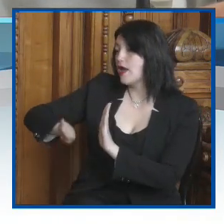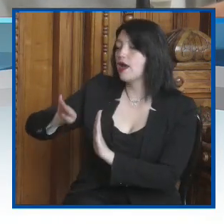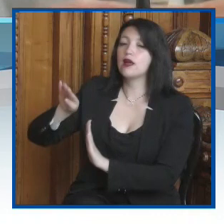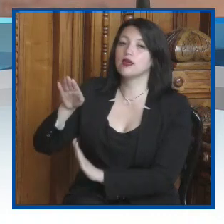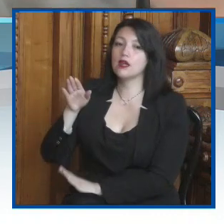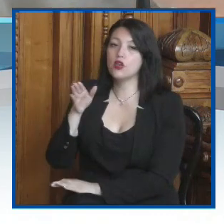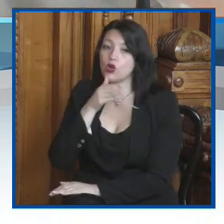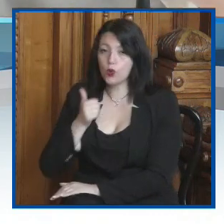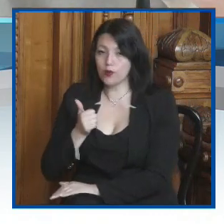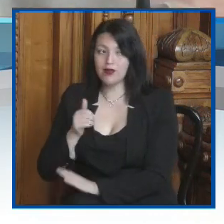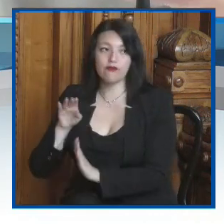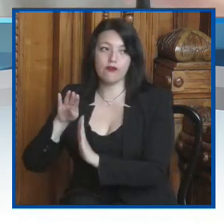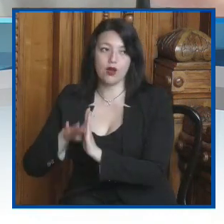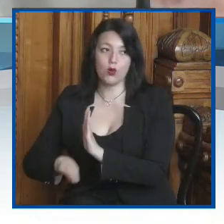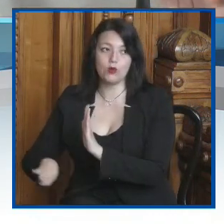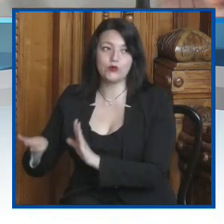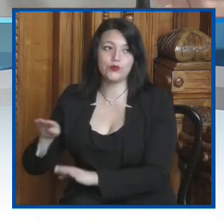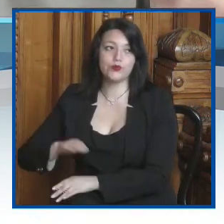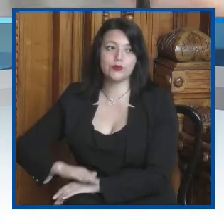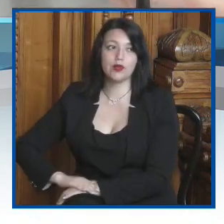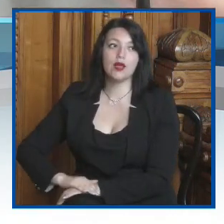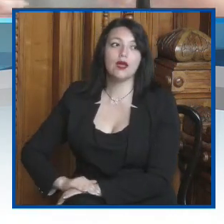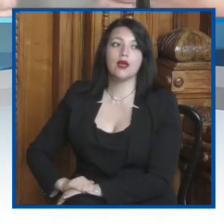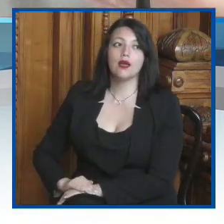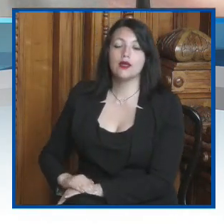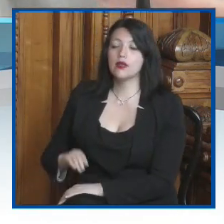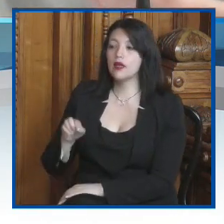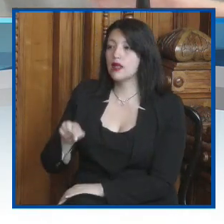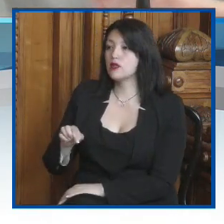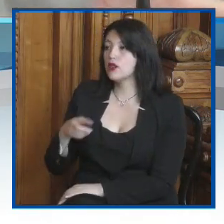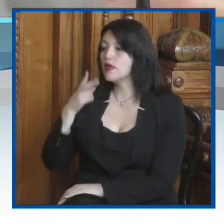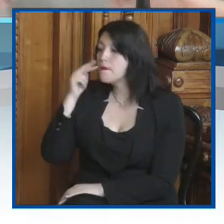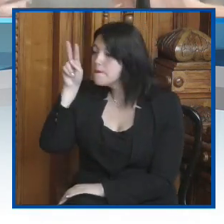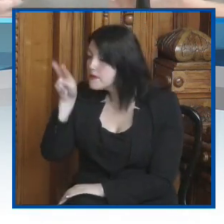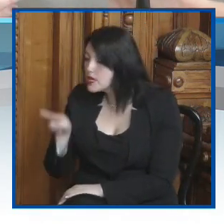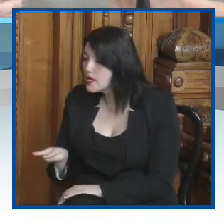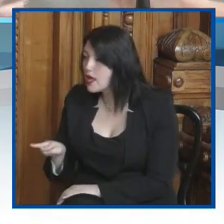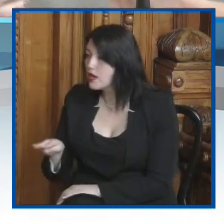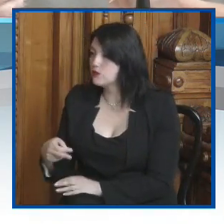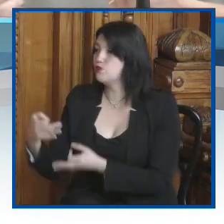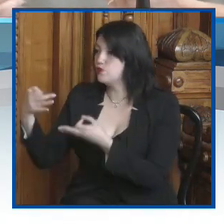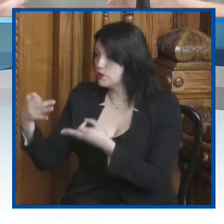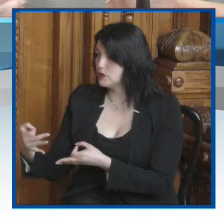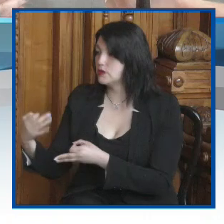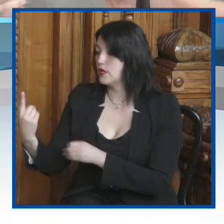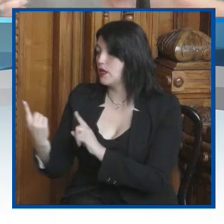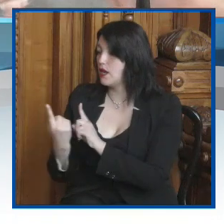incumplimiento. Entonces, esta posibilidad, como les digo, de chequear que la persona,